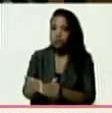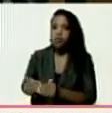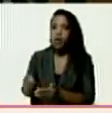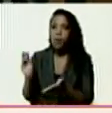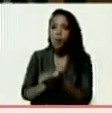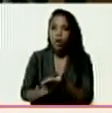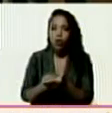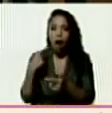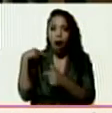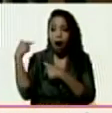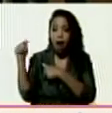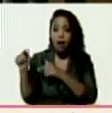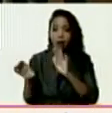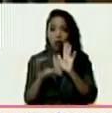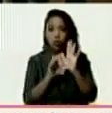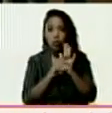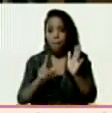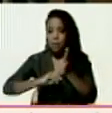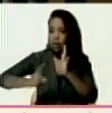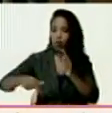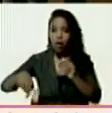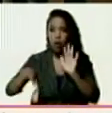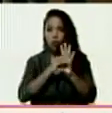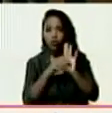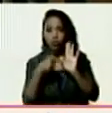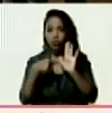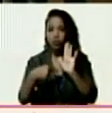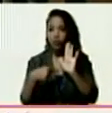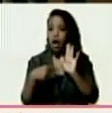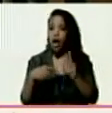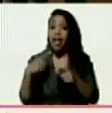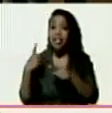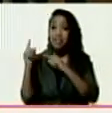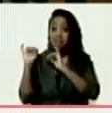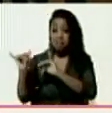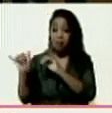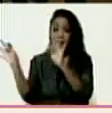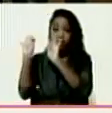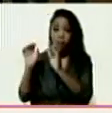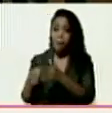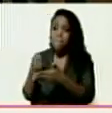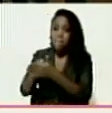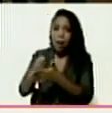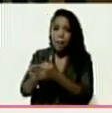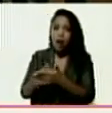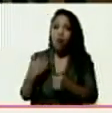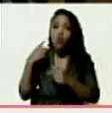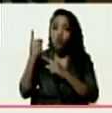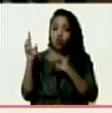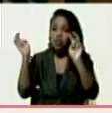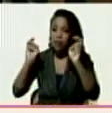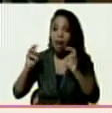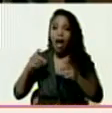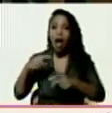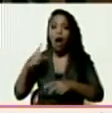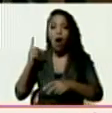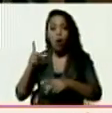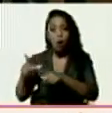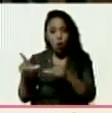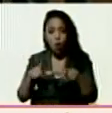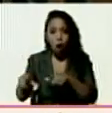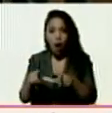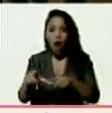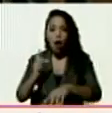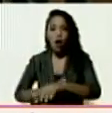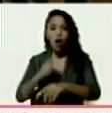establecido como mandato en esta Constitución. De la misma manera, insistimos, un acto que tiene hora, lugar, día y fecha de